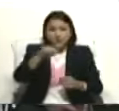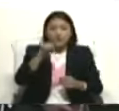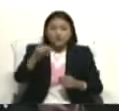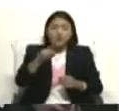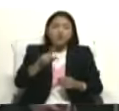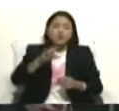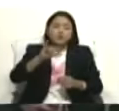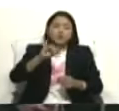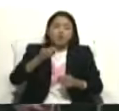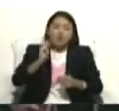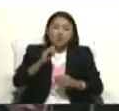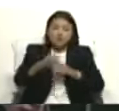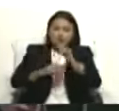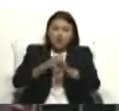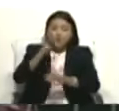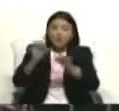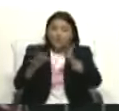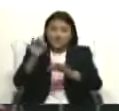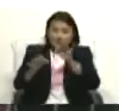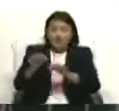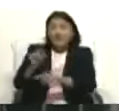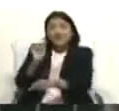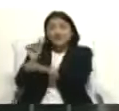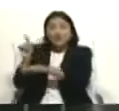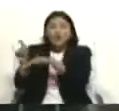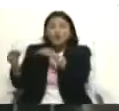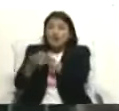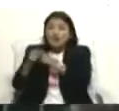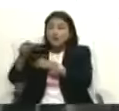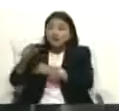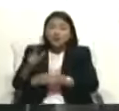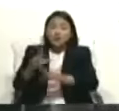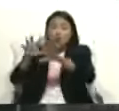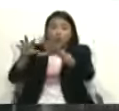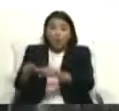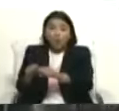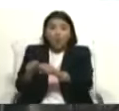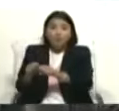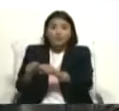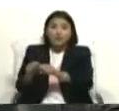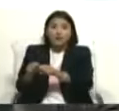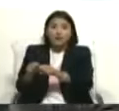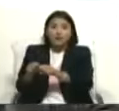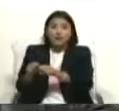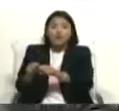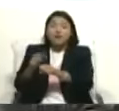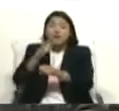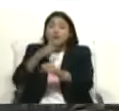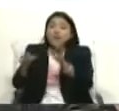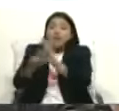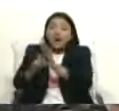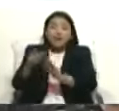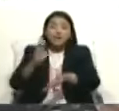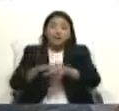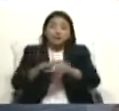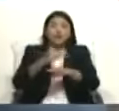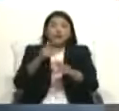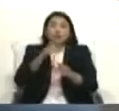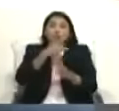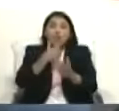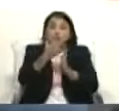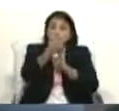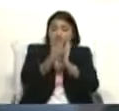facto. Porque usted no tiene título, usted no tiene derechos, usted administra y controla de facto. Es un ocupante de